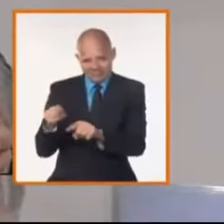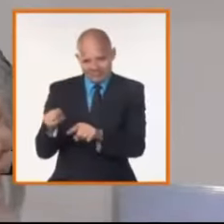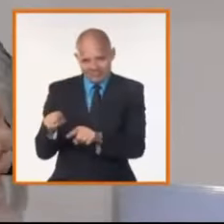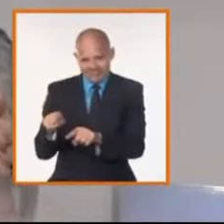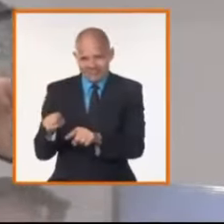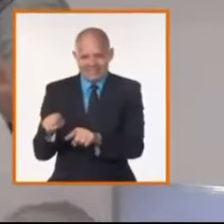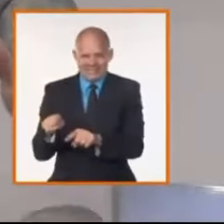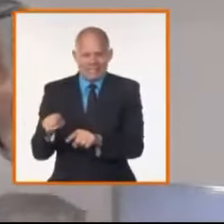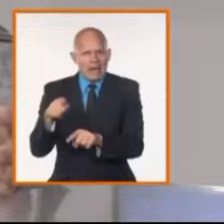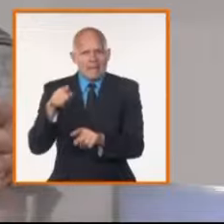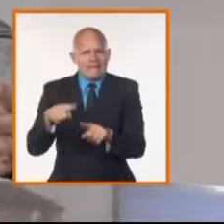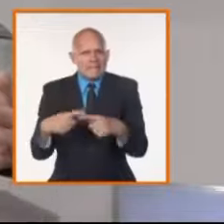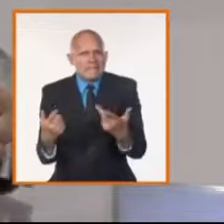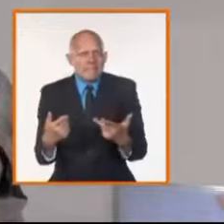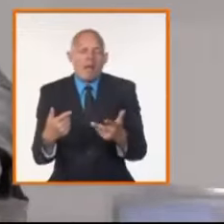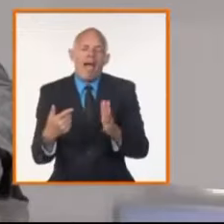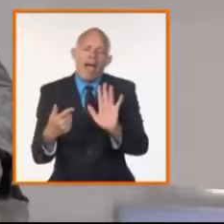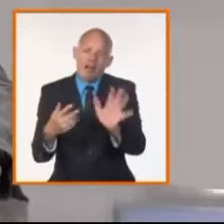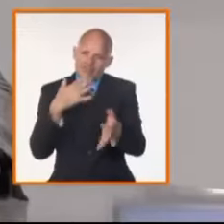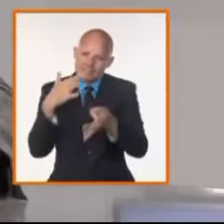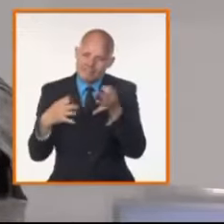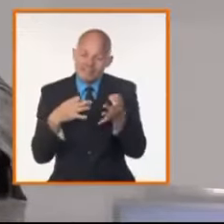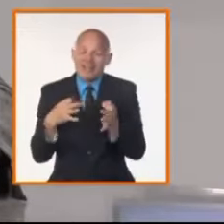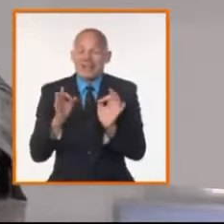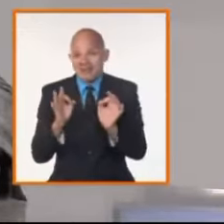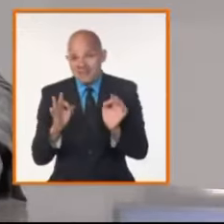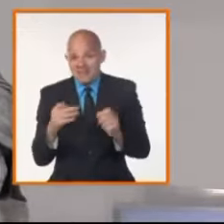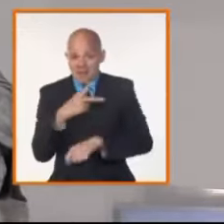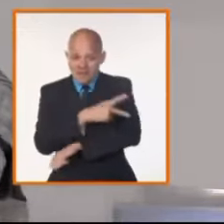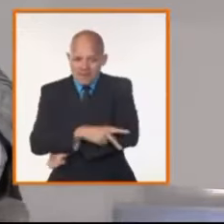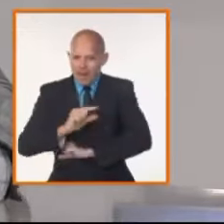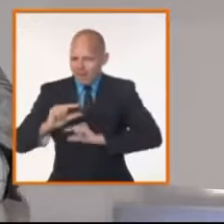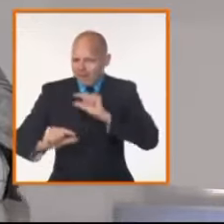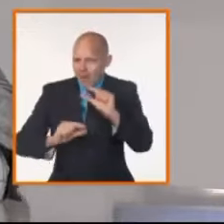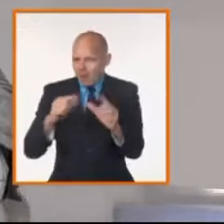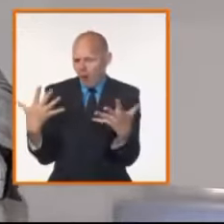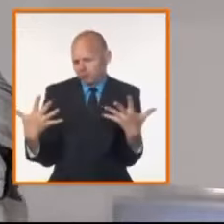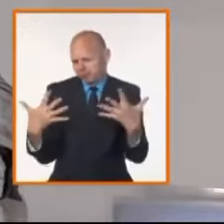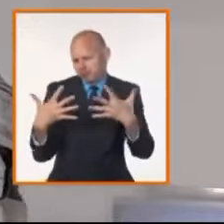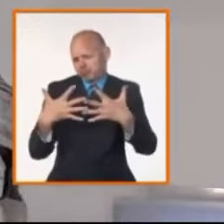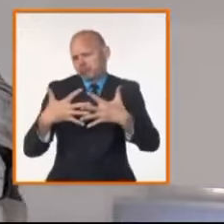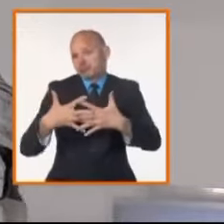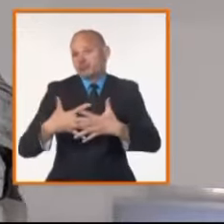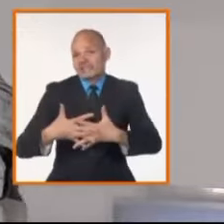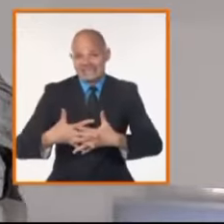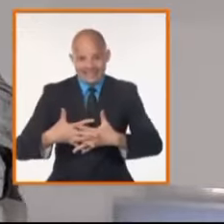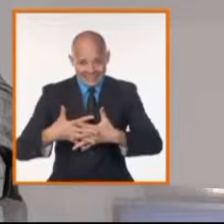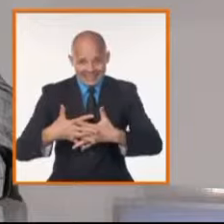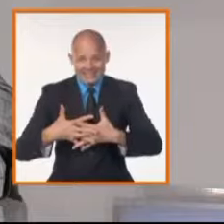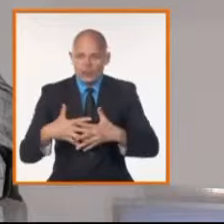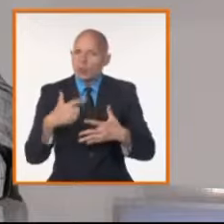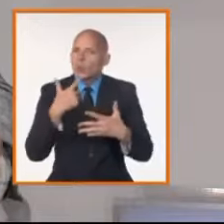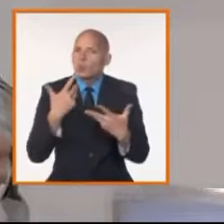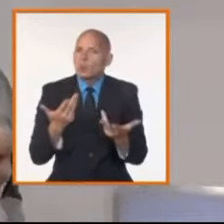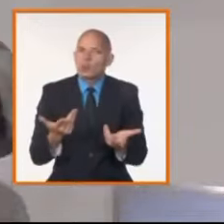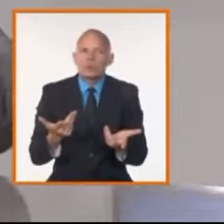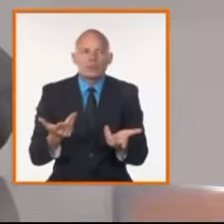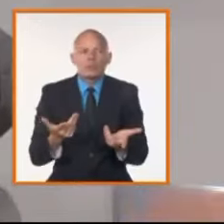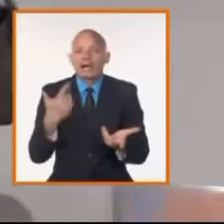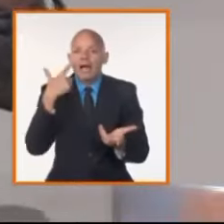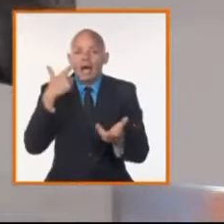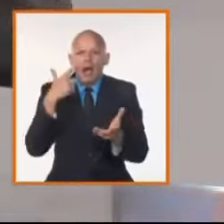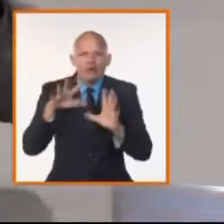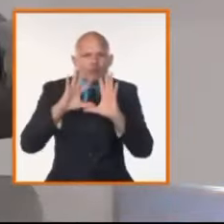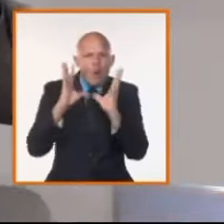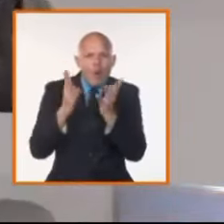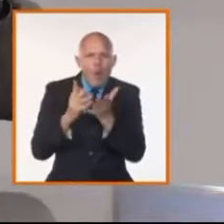contexto sino como parte de un proceso de unas relaciones que se han intensificado muchísimo desde el punto de vista incluso estratégico